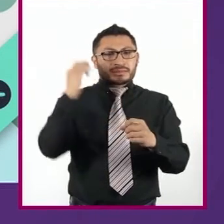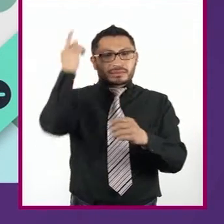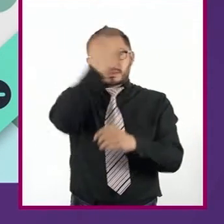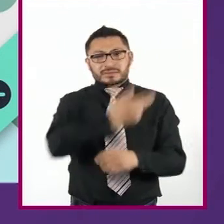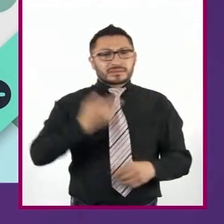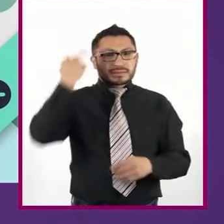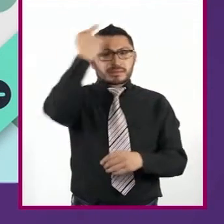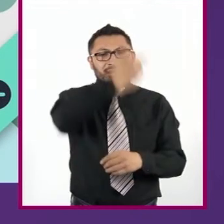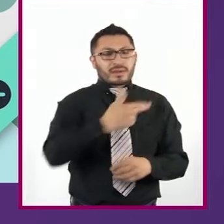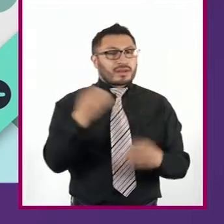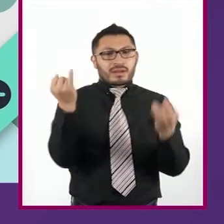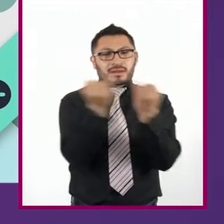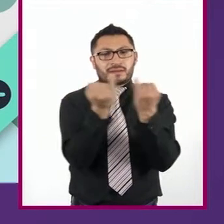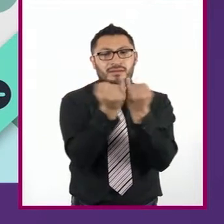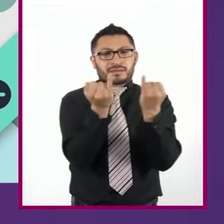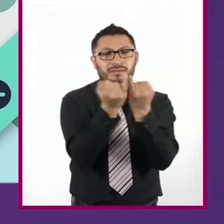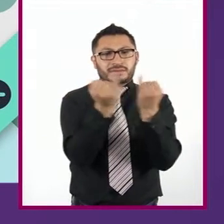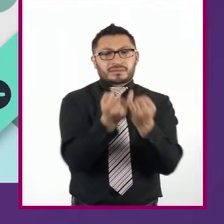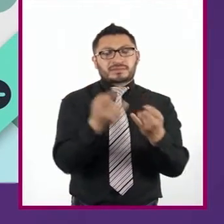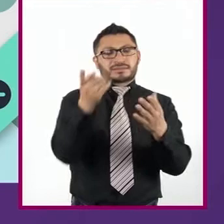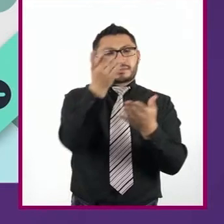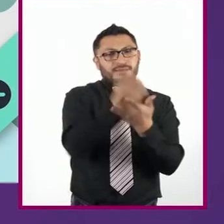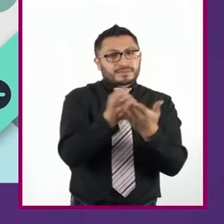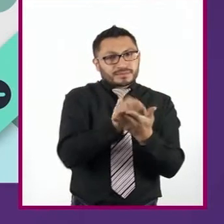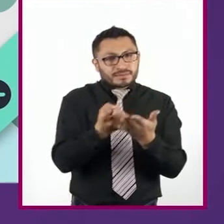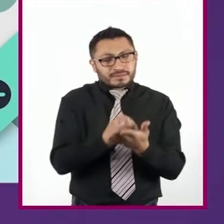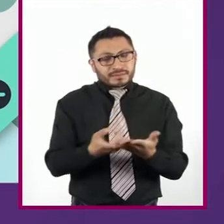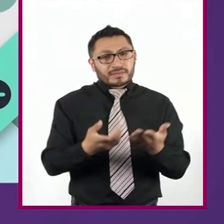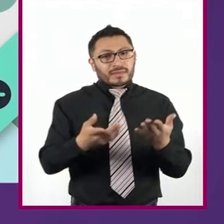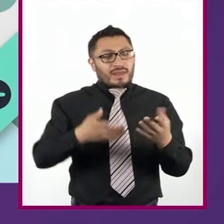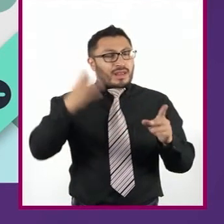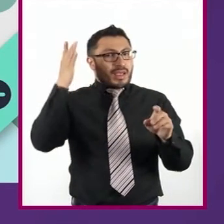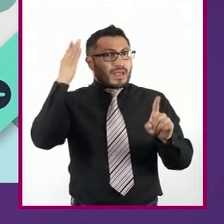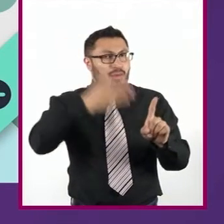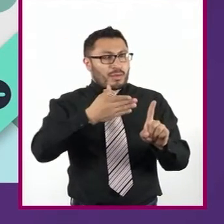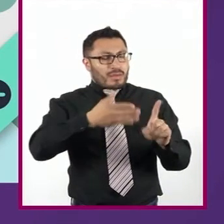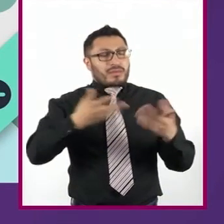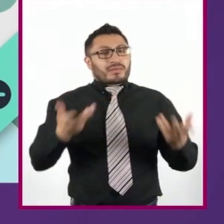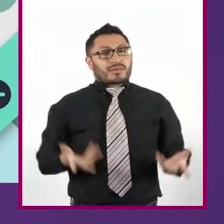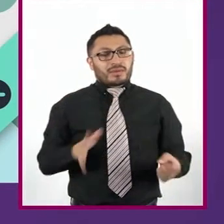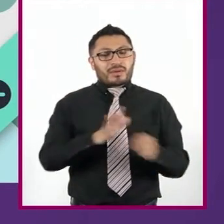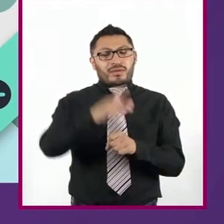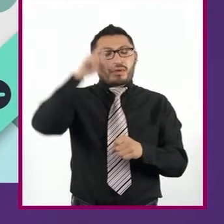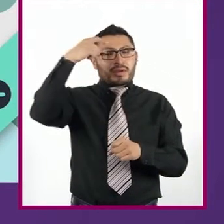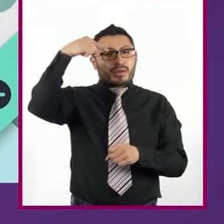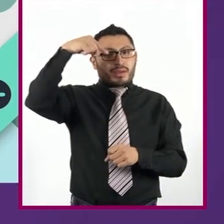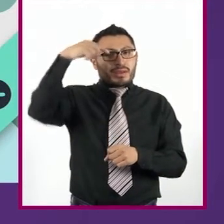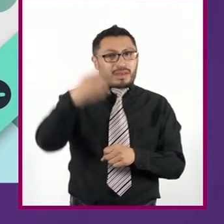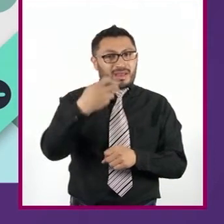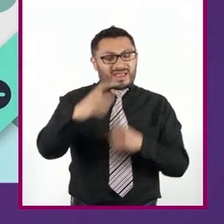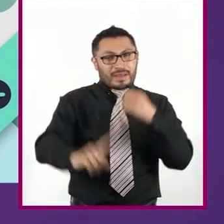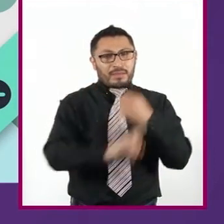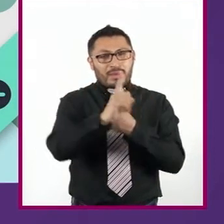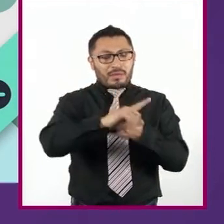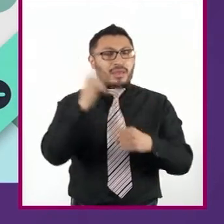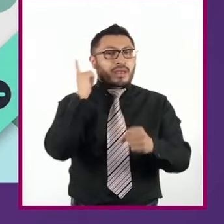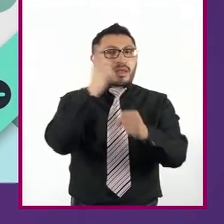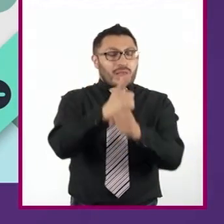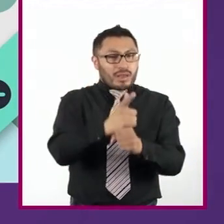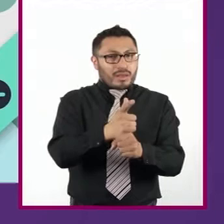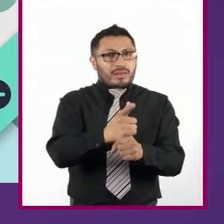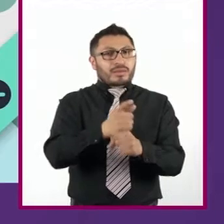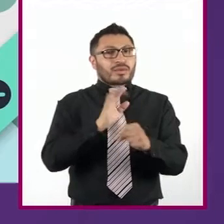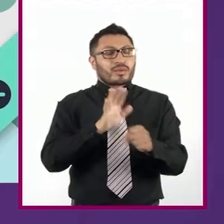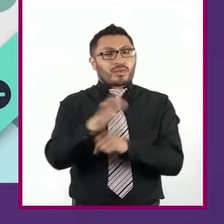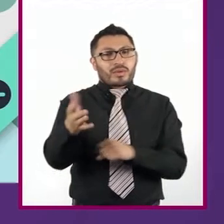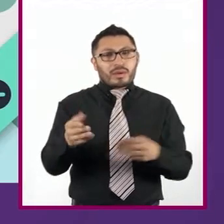analizarlos. Asimismo, es diseñada con un propósito. En este problema es identificar la